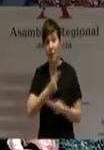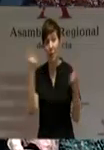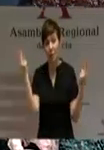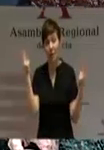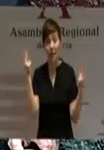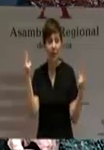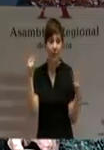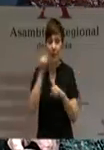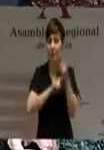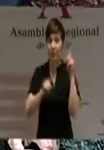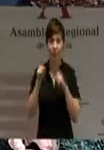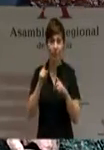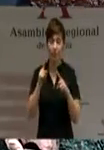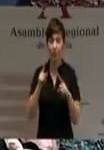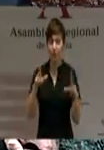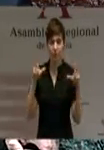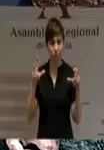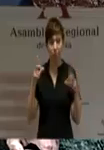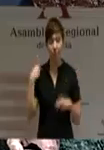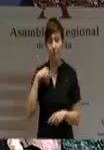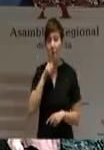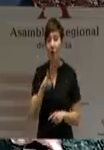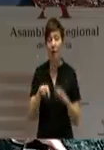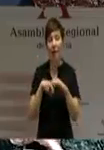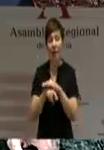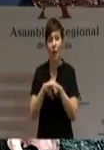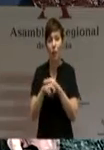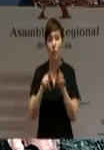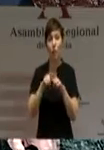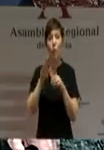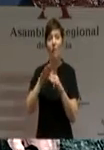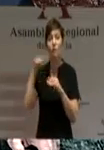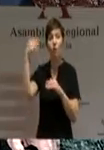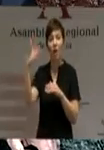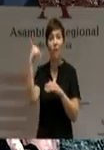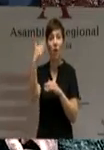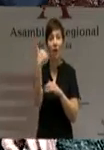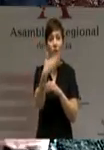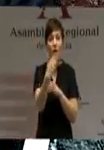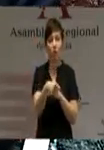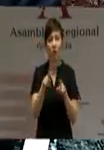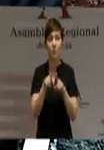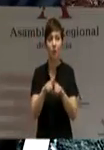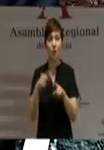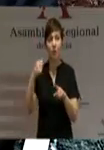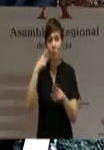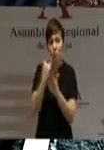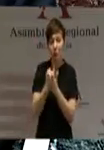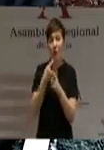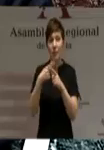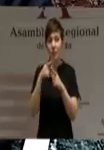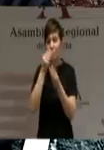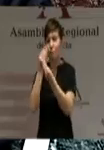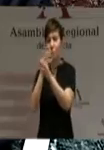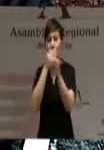mayúsculo. Creciente recurso a las mal llamadas externalizaciones, privatizaciones en toda regla, de servicios que se podrían